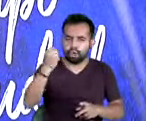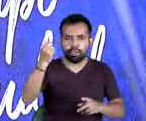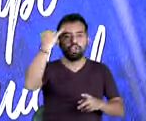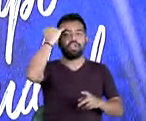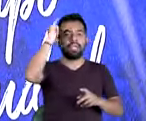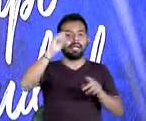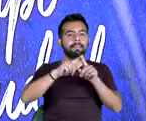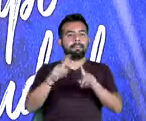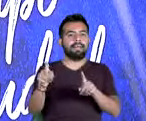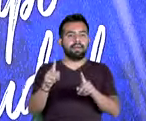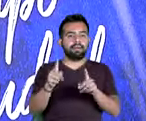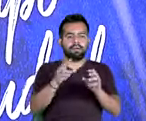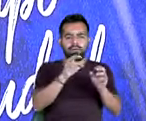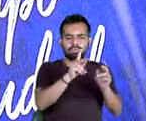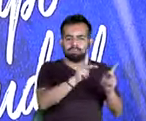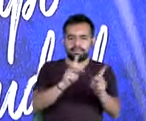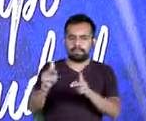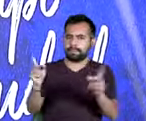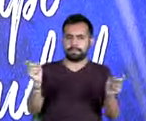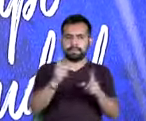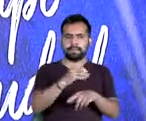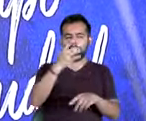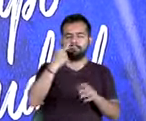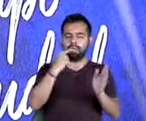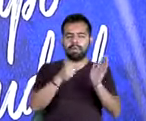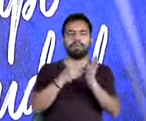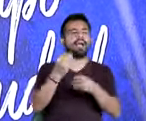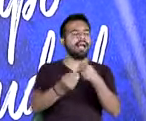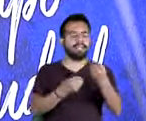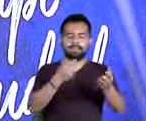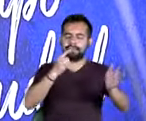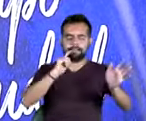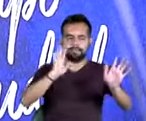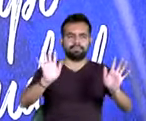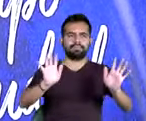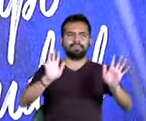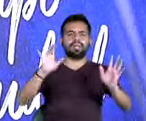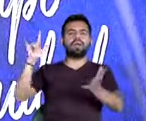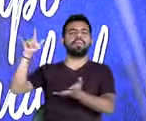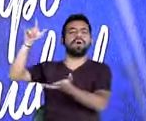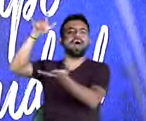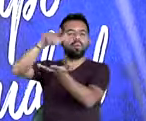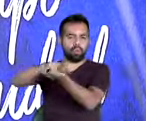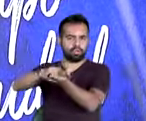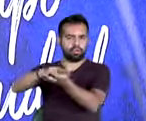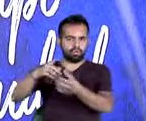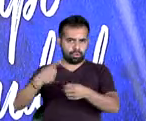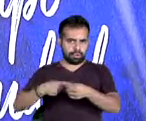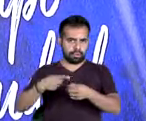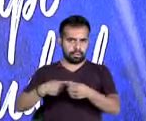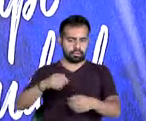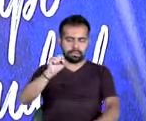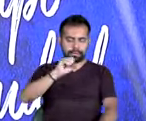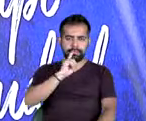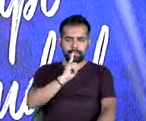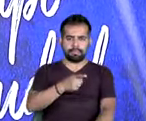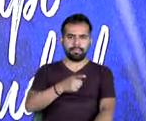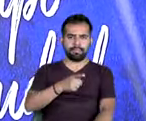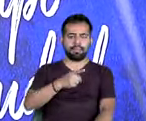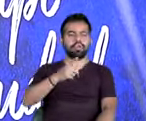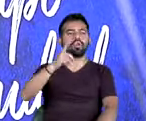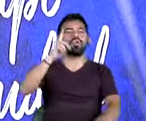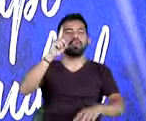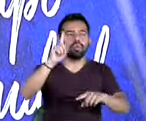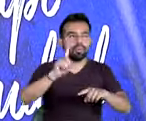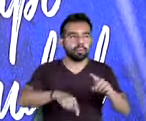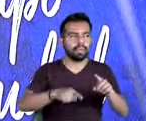¿Qué pasa, por ejemplo, con las obras que hoy se han hecho para la ciudad? Por poner un ejemplo, aeropuerto de Quito, ¿sí? Porque no puede ser que quien